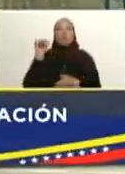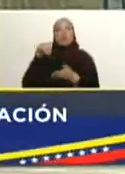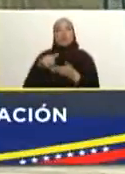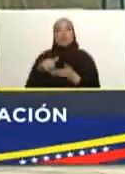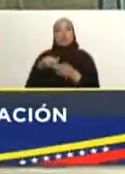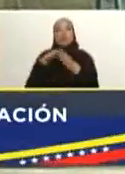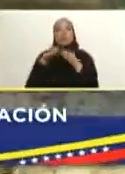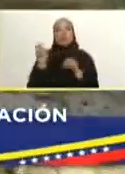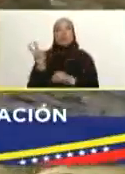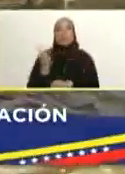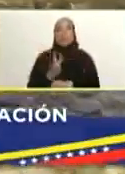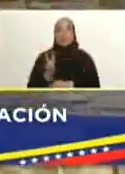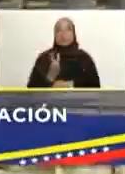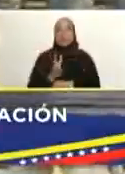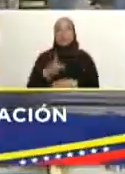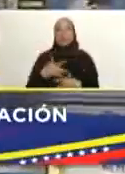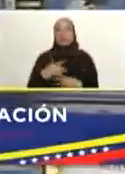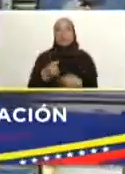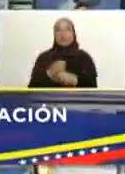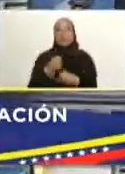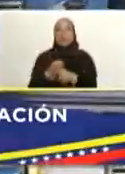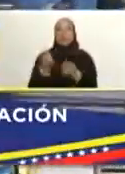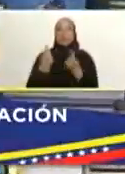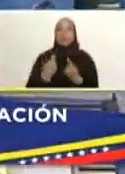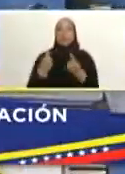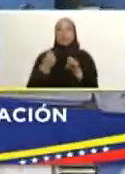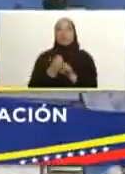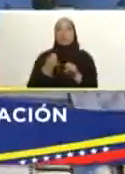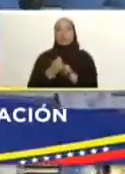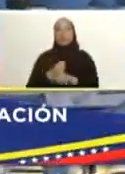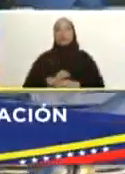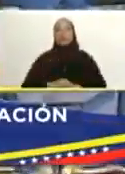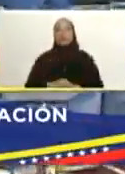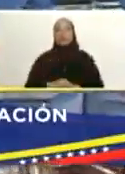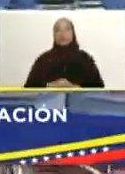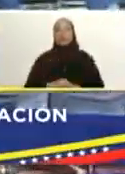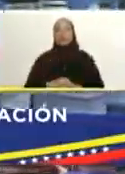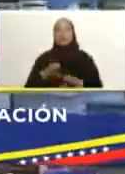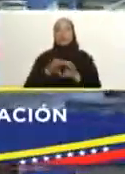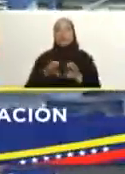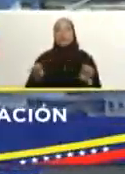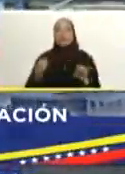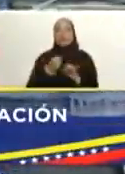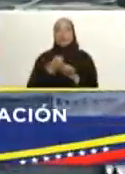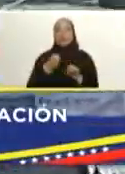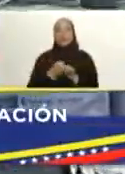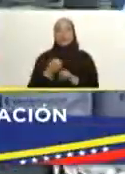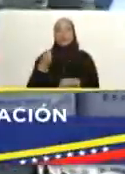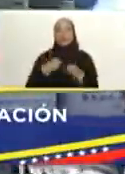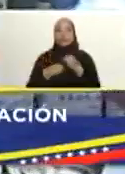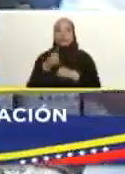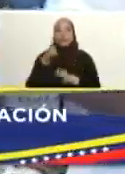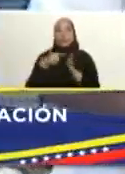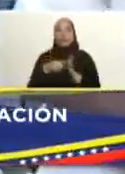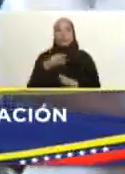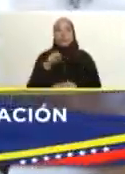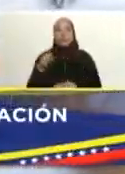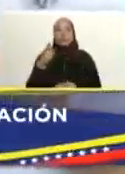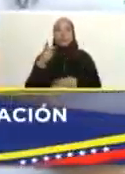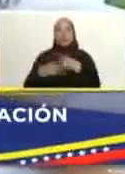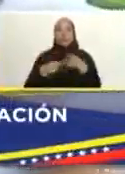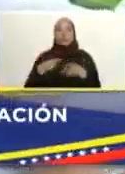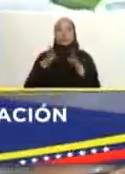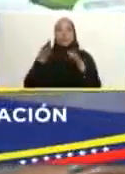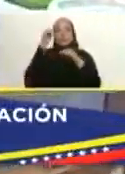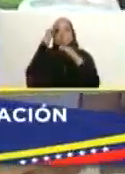y de toda Venezuela entera por su esfuerzo, por fomentar la educación y decirle que estamos prestos a